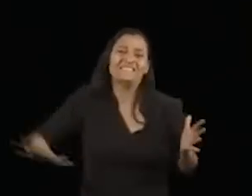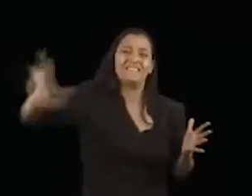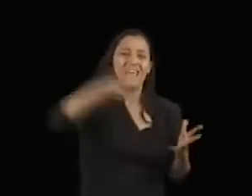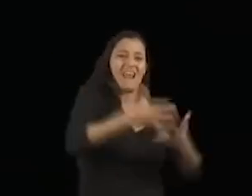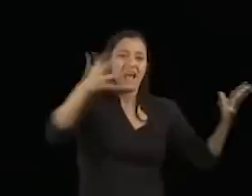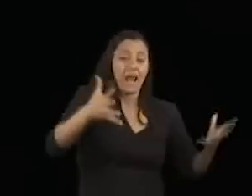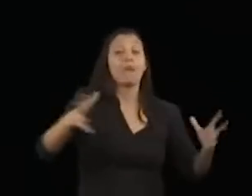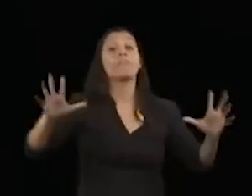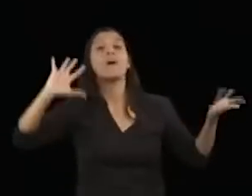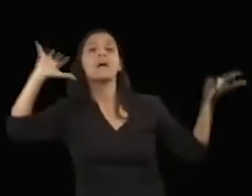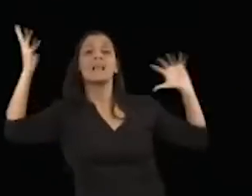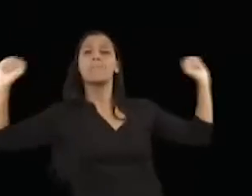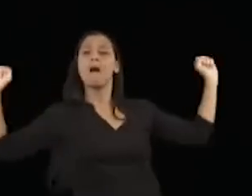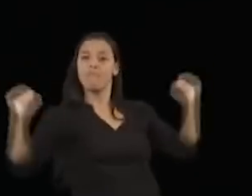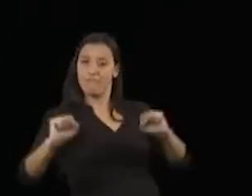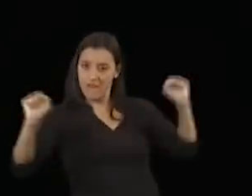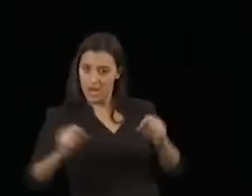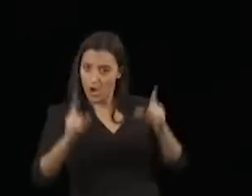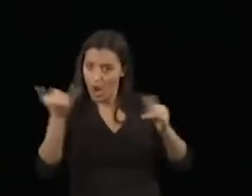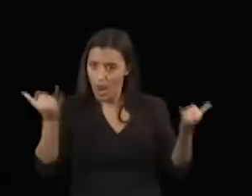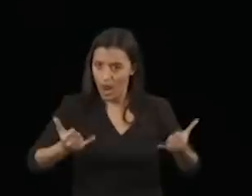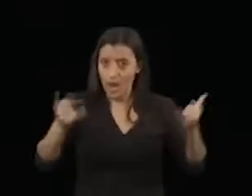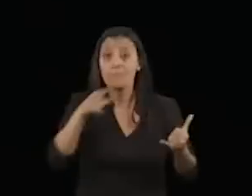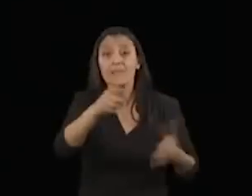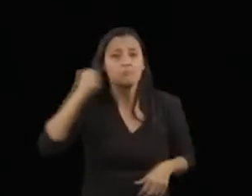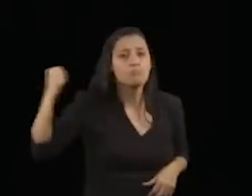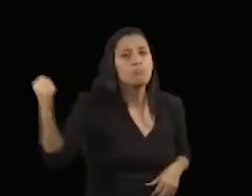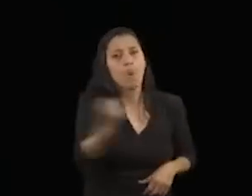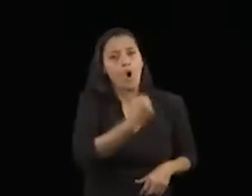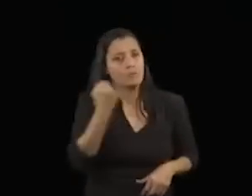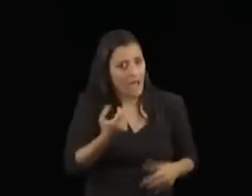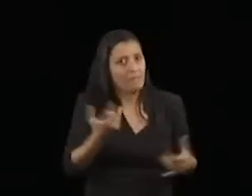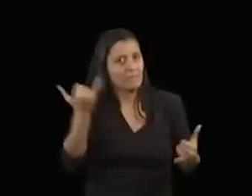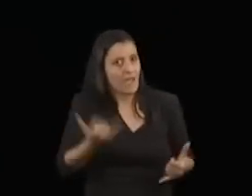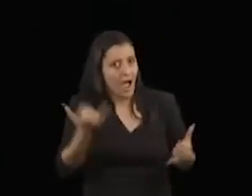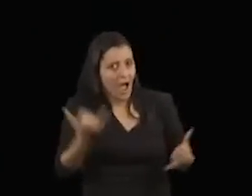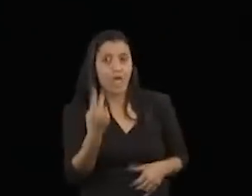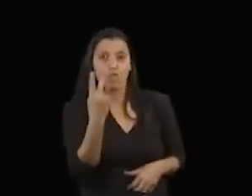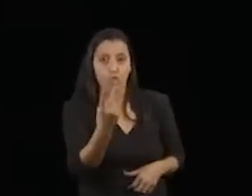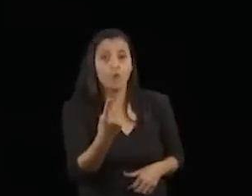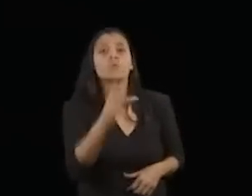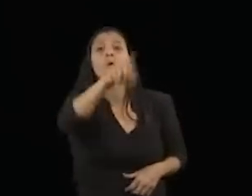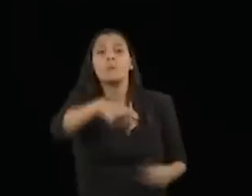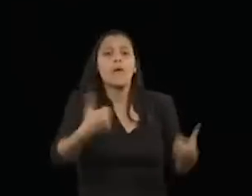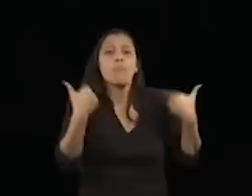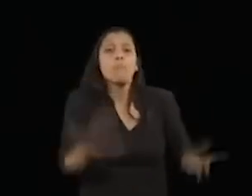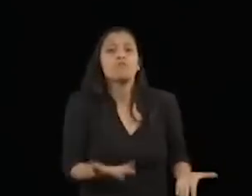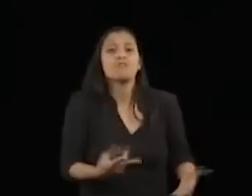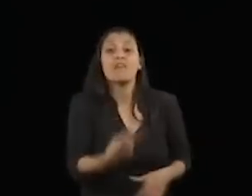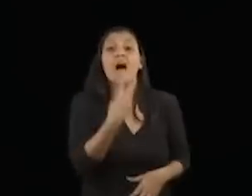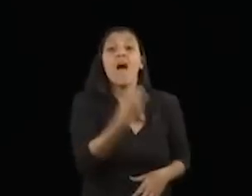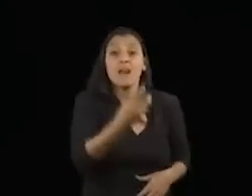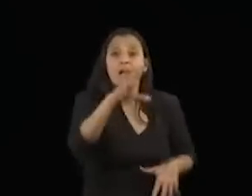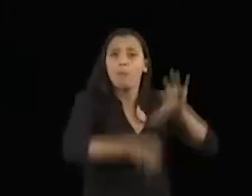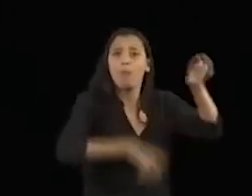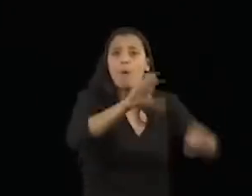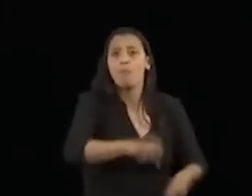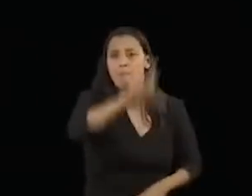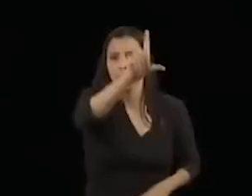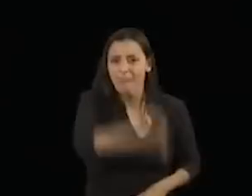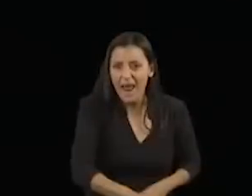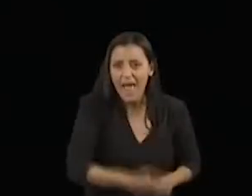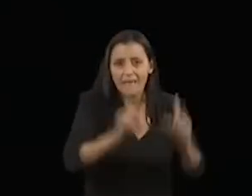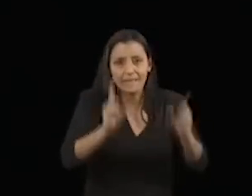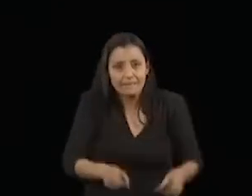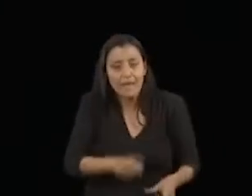clima frío, donde todo esto es muy importante, digamos, posibilidad de tener mucha energía barata. Es muy importante